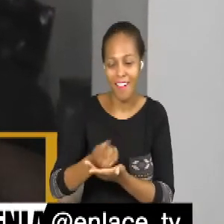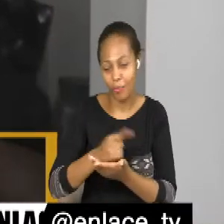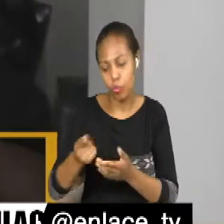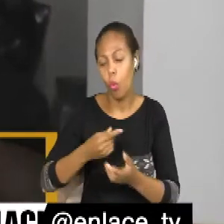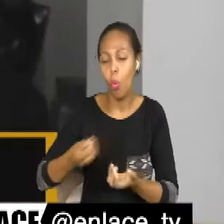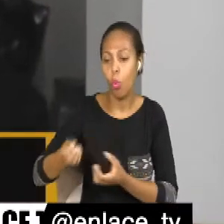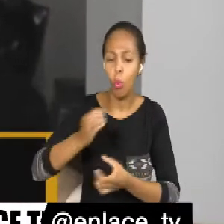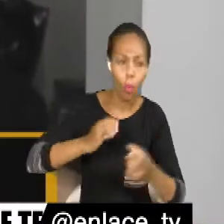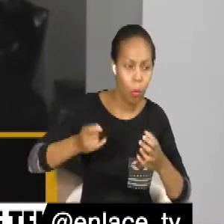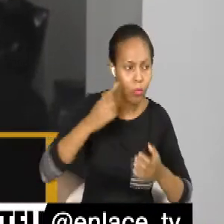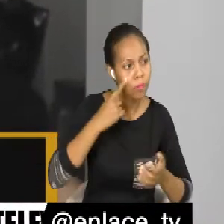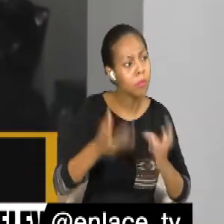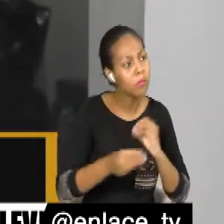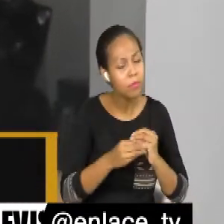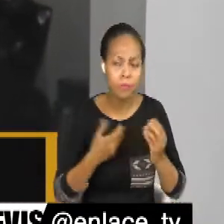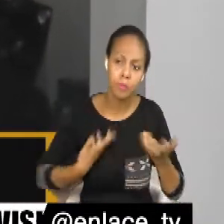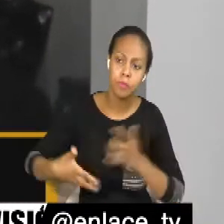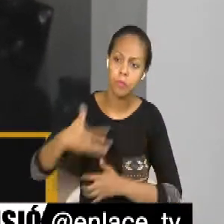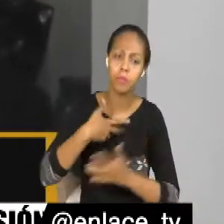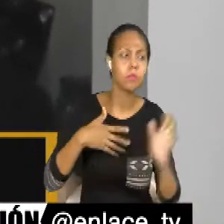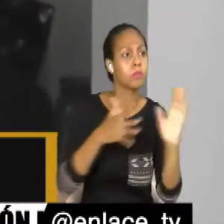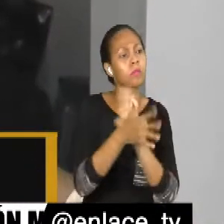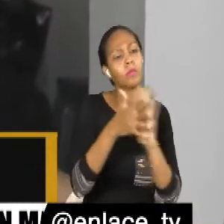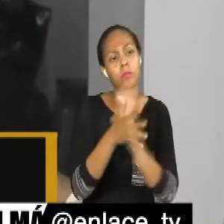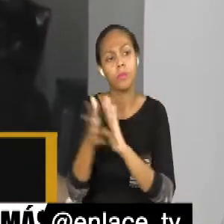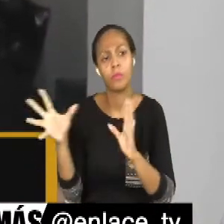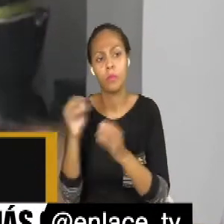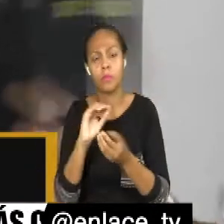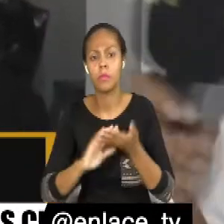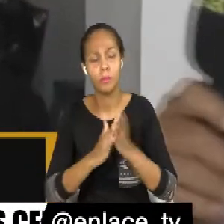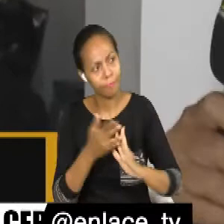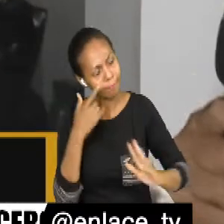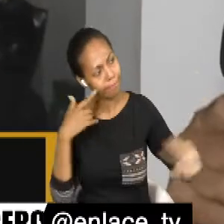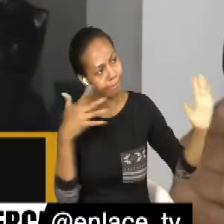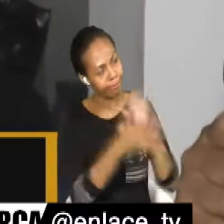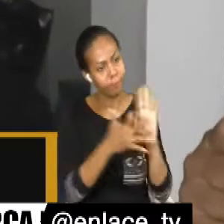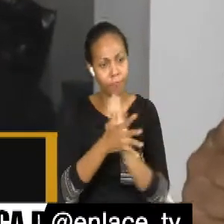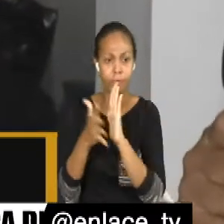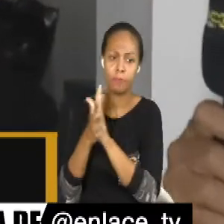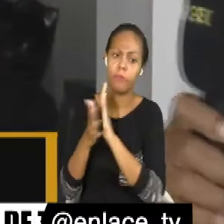contándole a las comunidades lo que está pasando en esta negociación. ¿Todavía